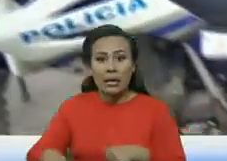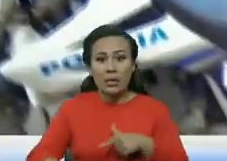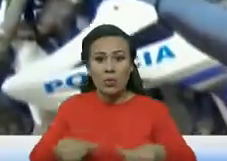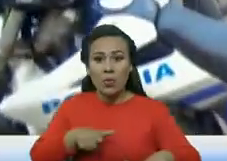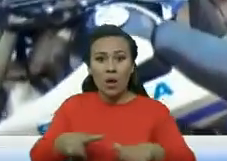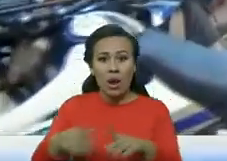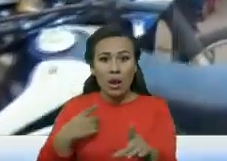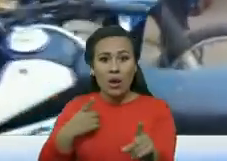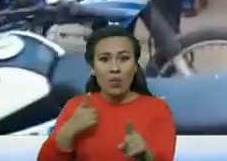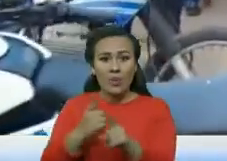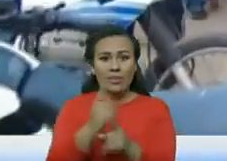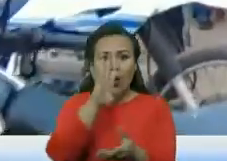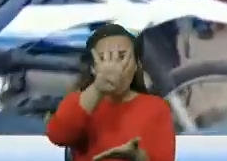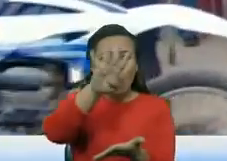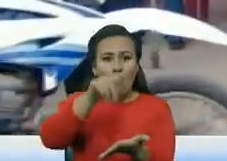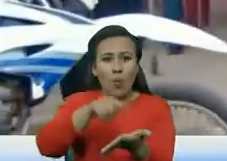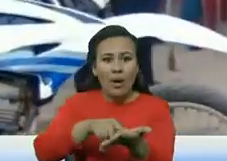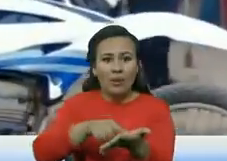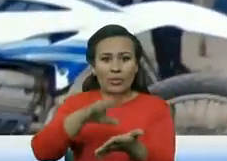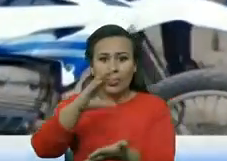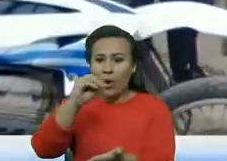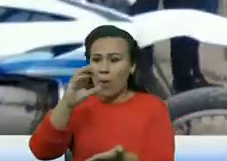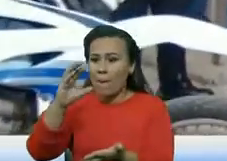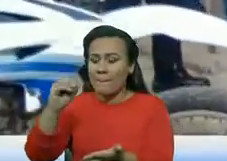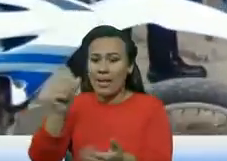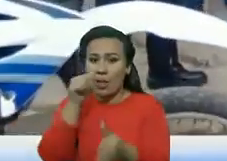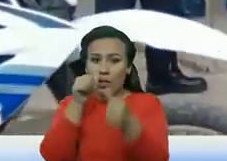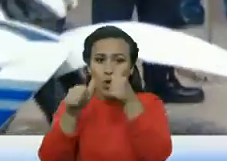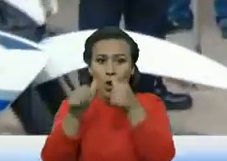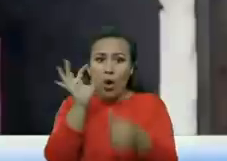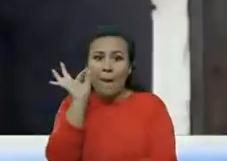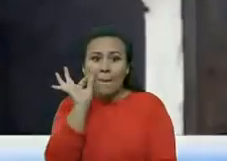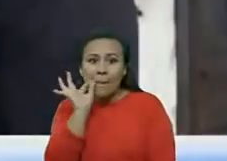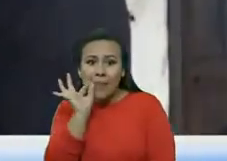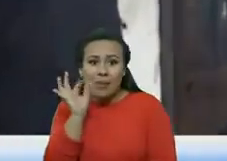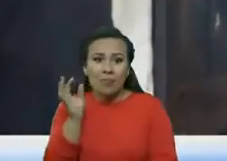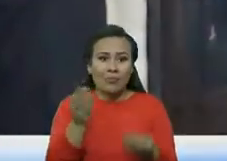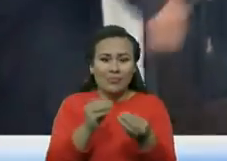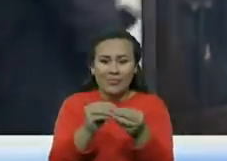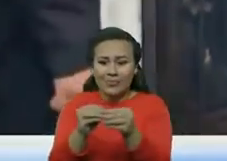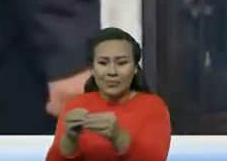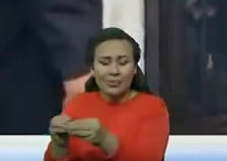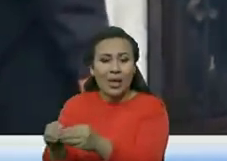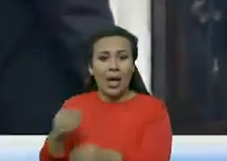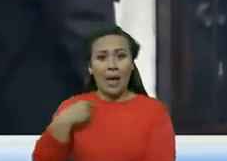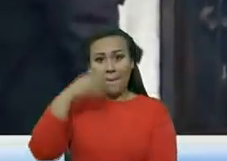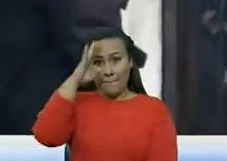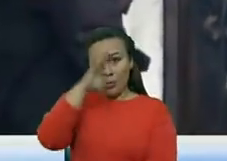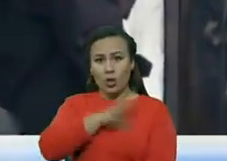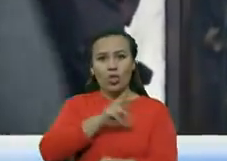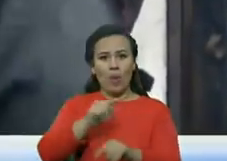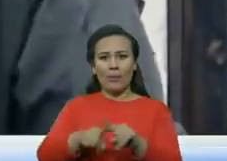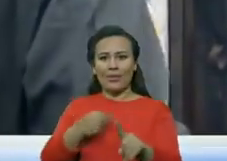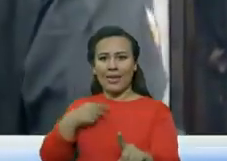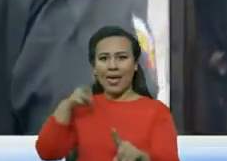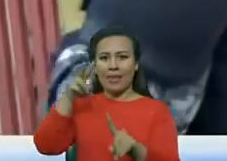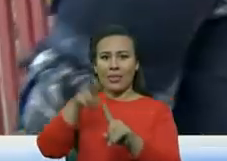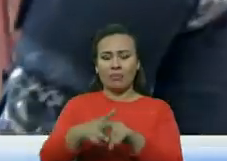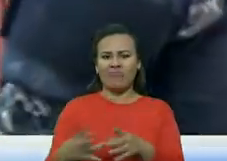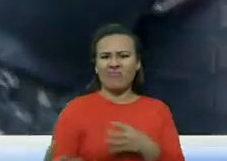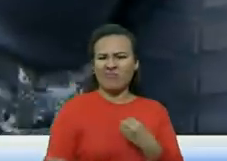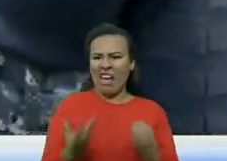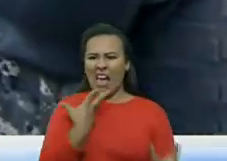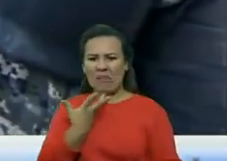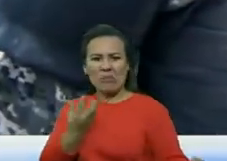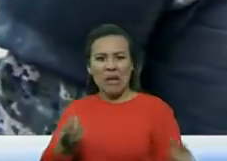más de 4.000 dosis entre marihuana y cocaína. A este sitio la policía no podía ingresar sin ser víctima de